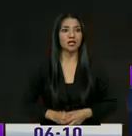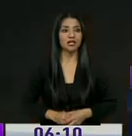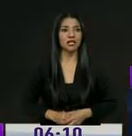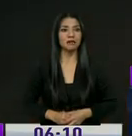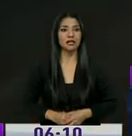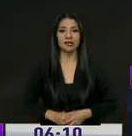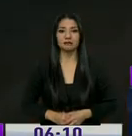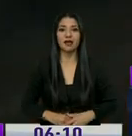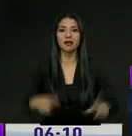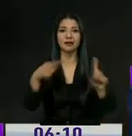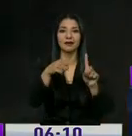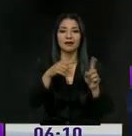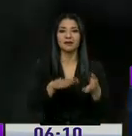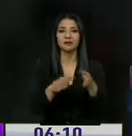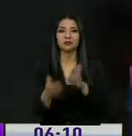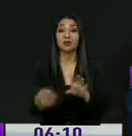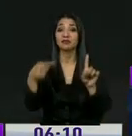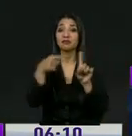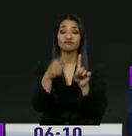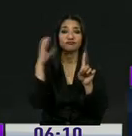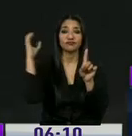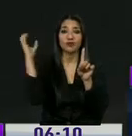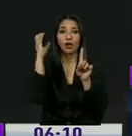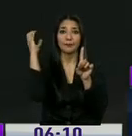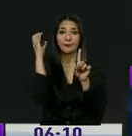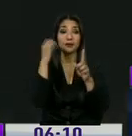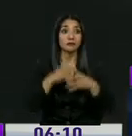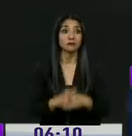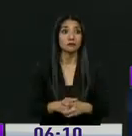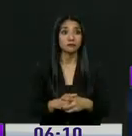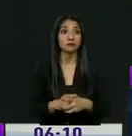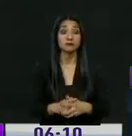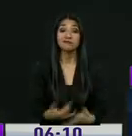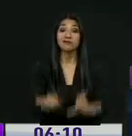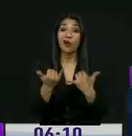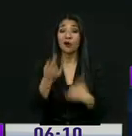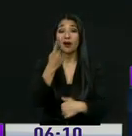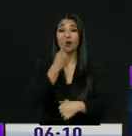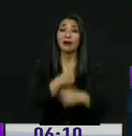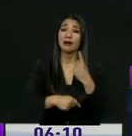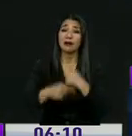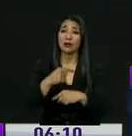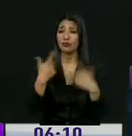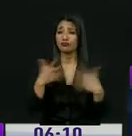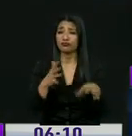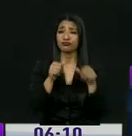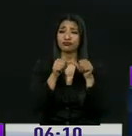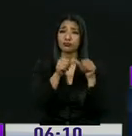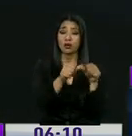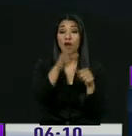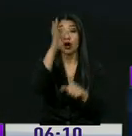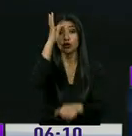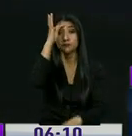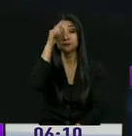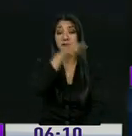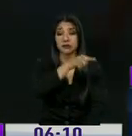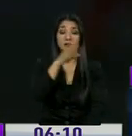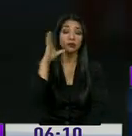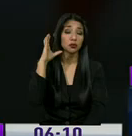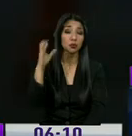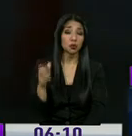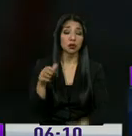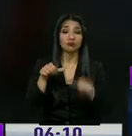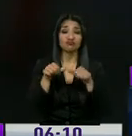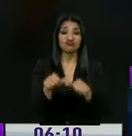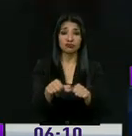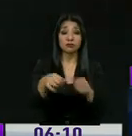El fallecido sería de nacionalidad colombiana. El herido se debate entre la vida y la muerte en una casa de salud de la capital morlaca. En